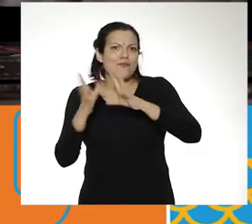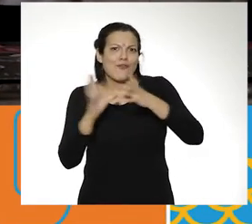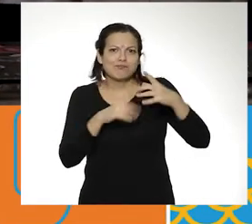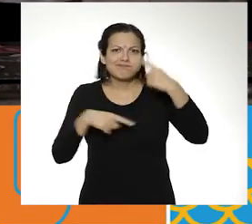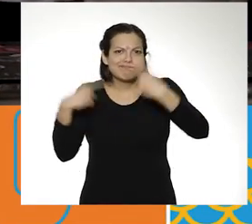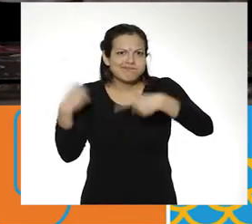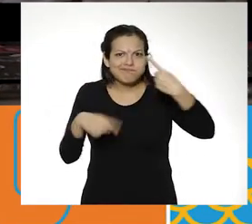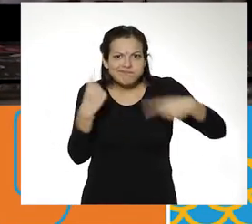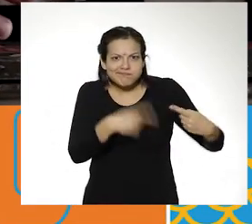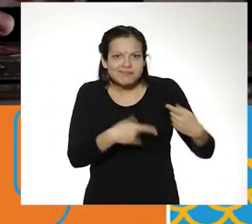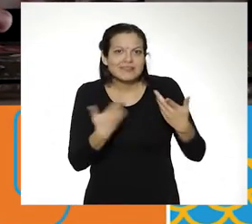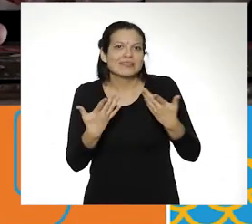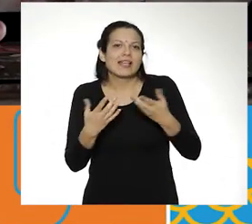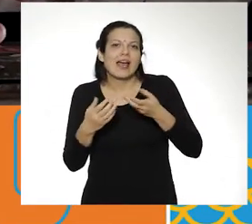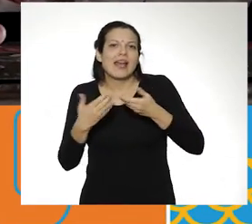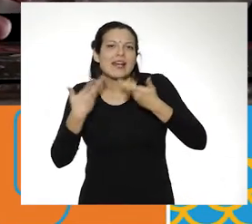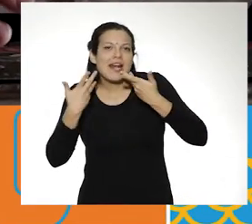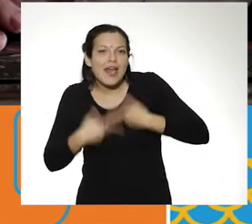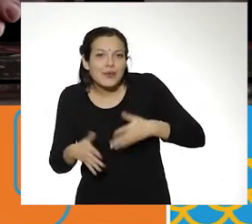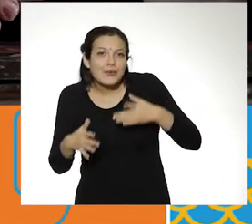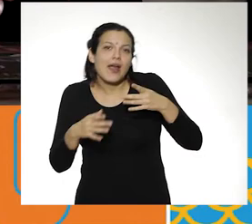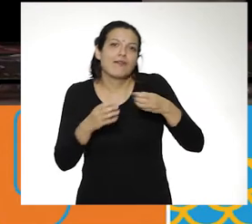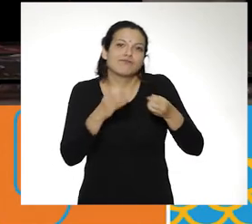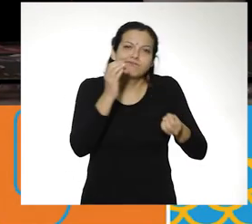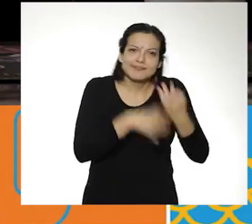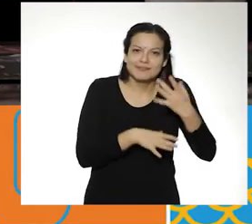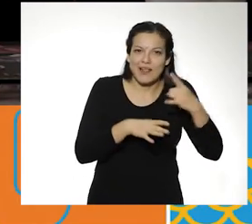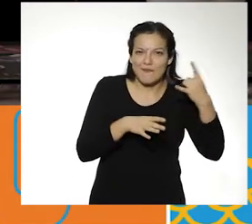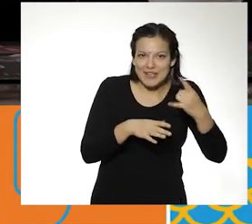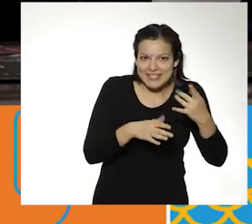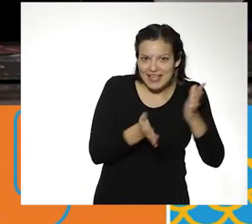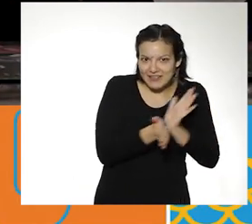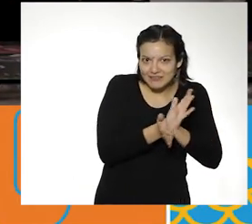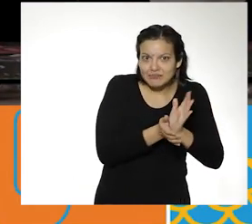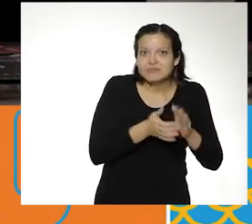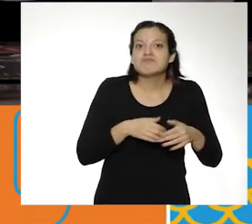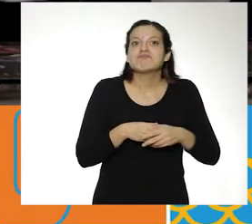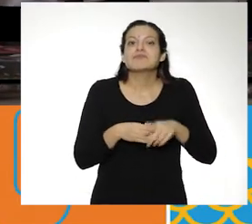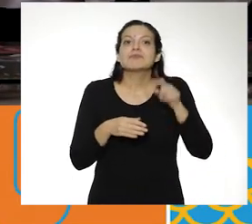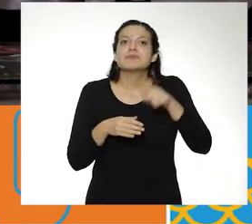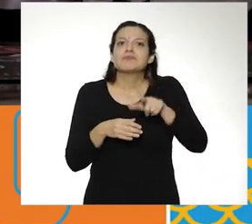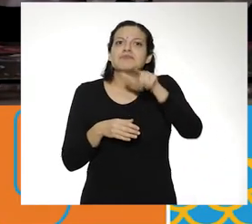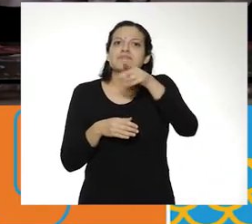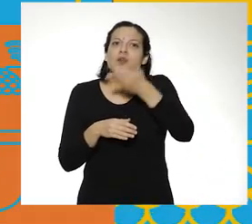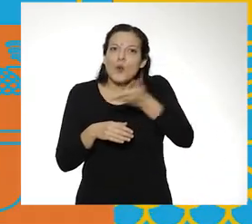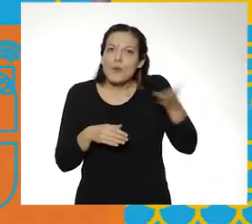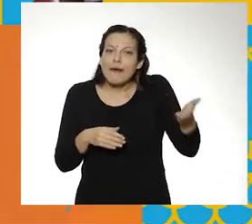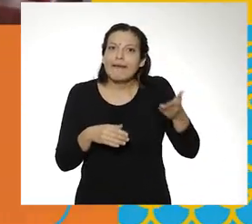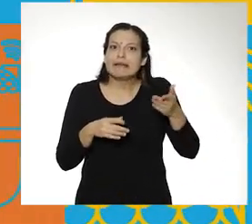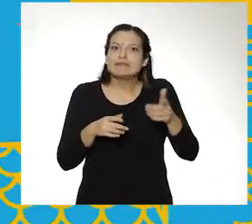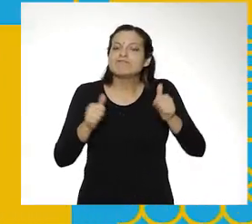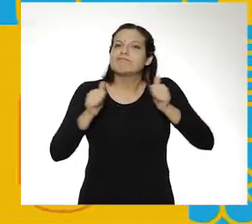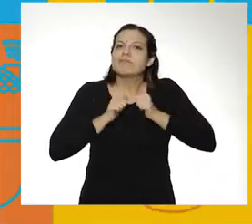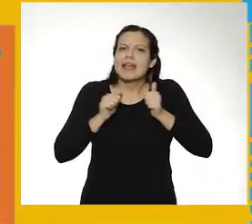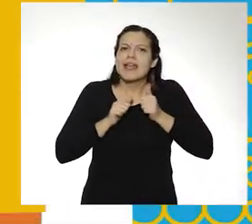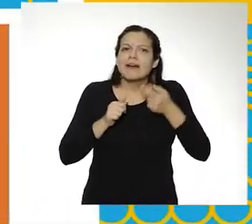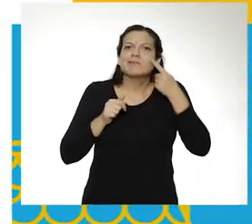sean naturales o artificiales, que el ser humano no se esperaba y no puede